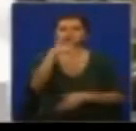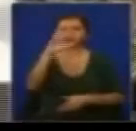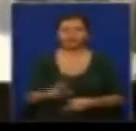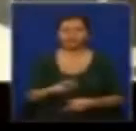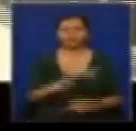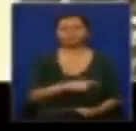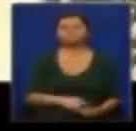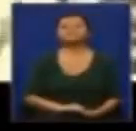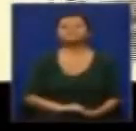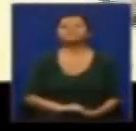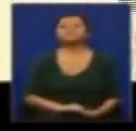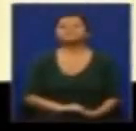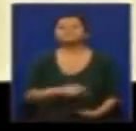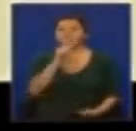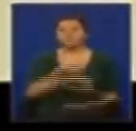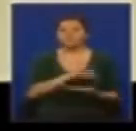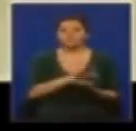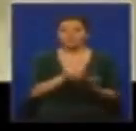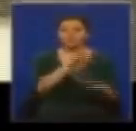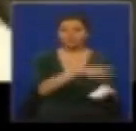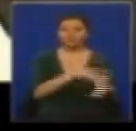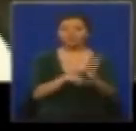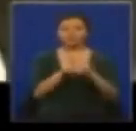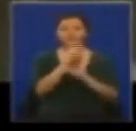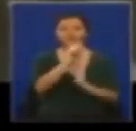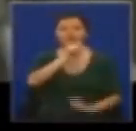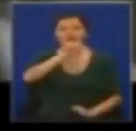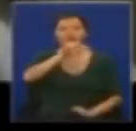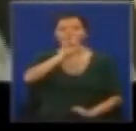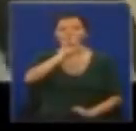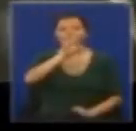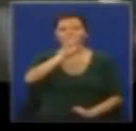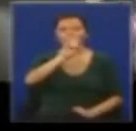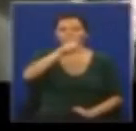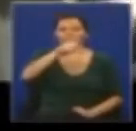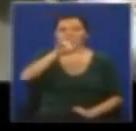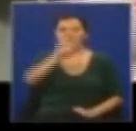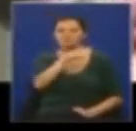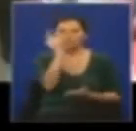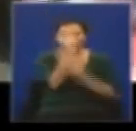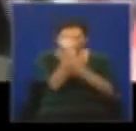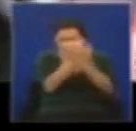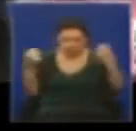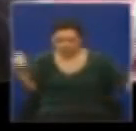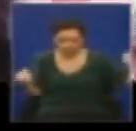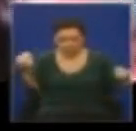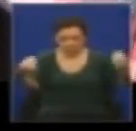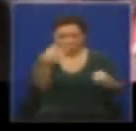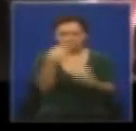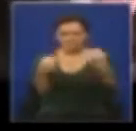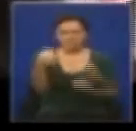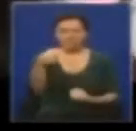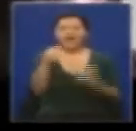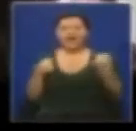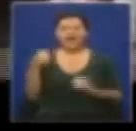La aplicación de conocimientos en proyectos como el desarrollado por Alejandro Peña, quien diseñó y puso en marcha la segunda versión del vehículo